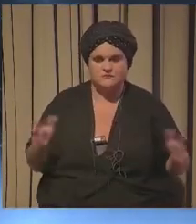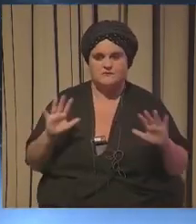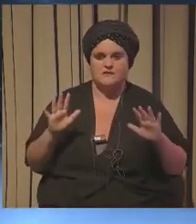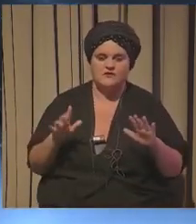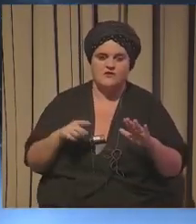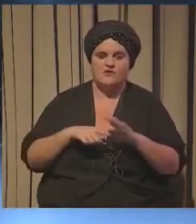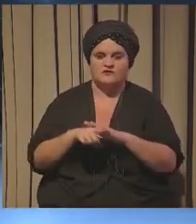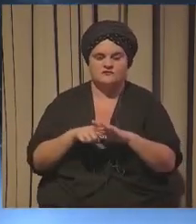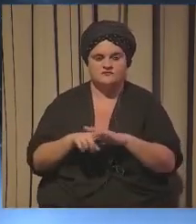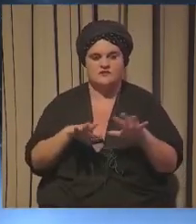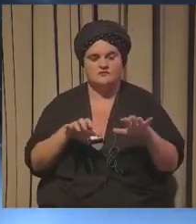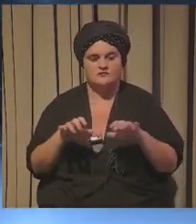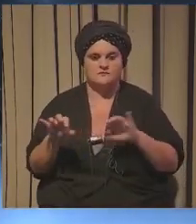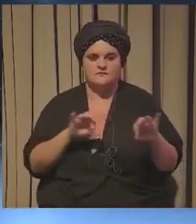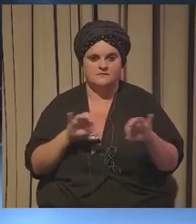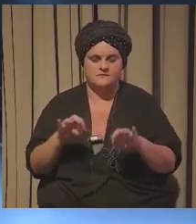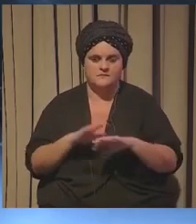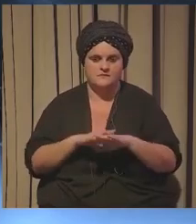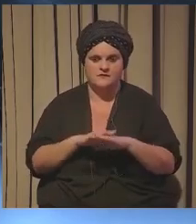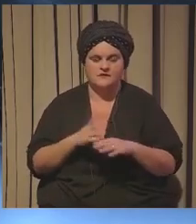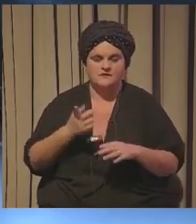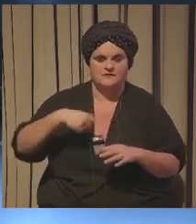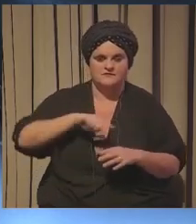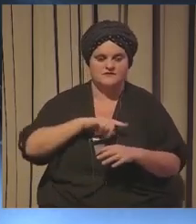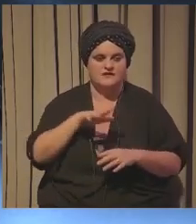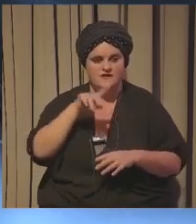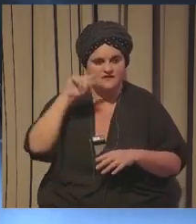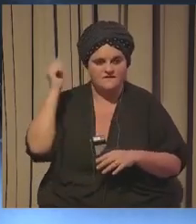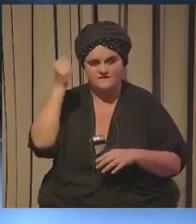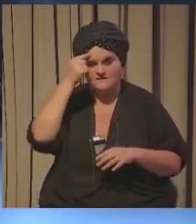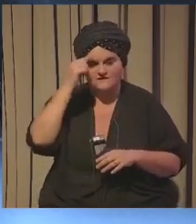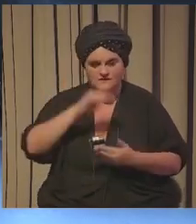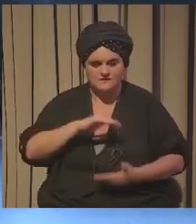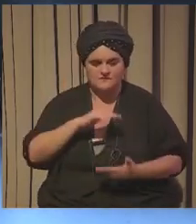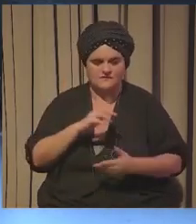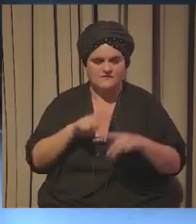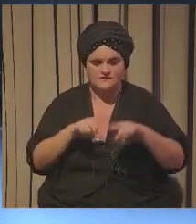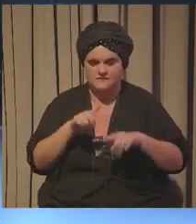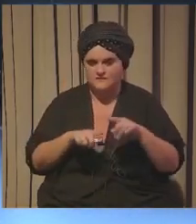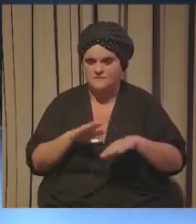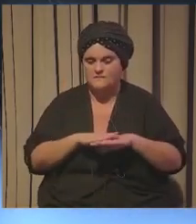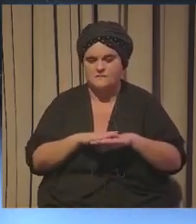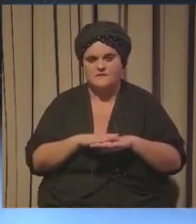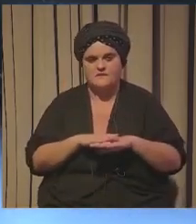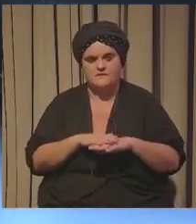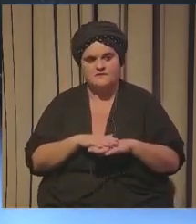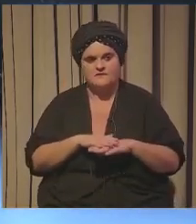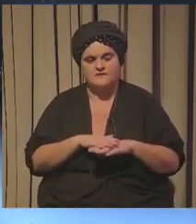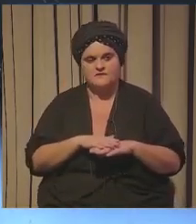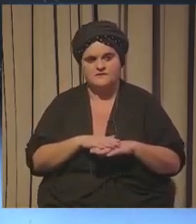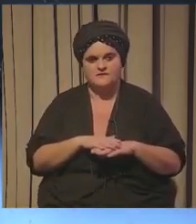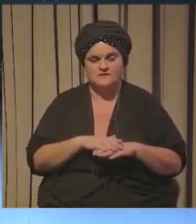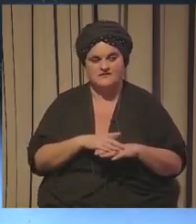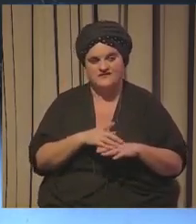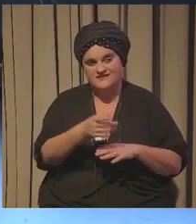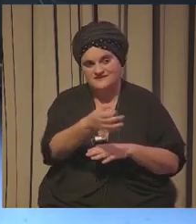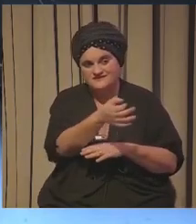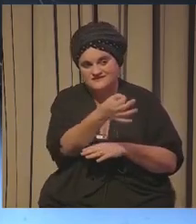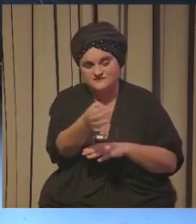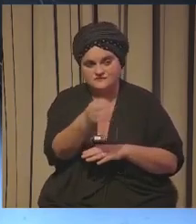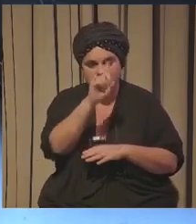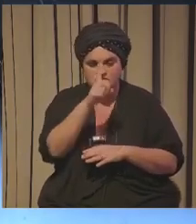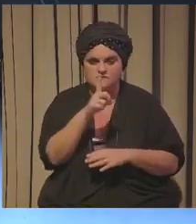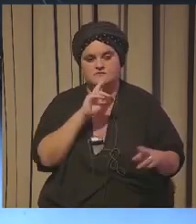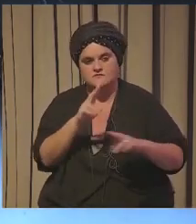a gestionar y prepararnos a través de nuestras habilidades, nuestras capacidades, para afrontar mejor eso que seguro no sabemos a ciencia cierta que va